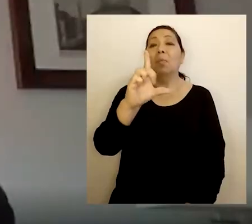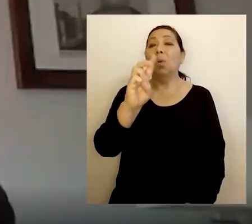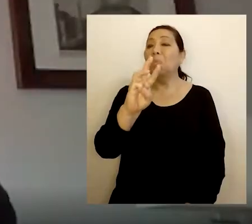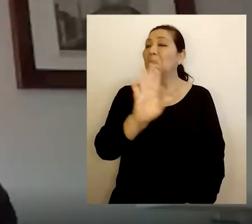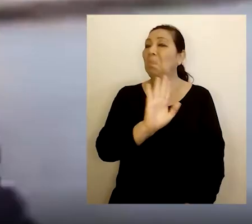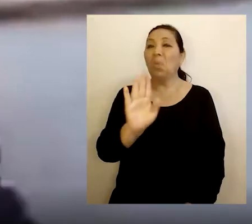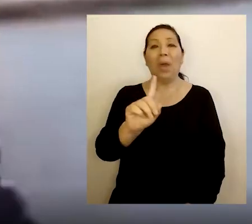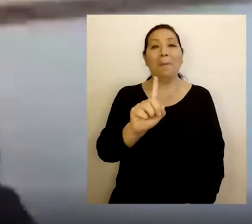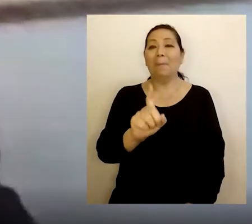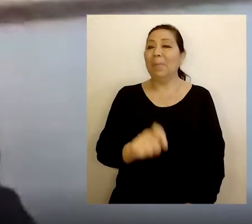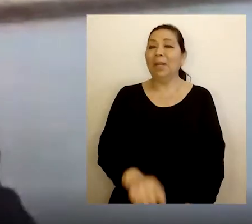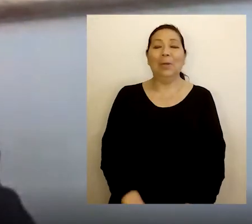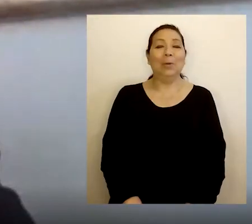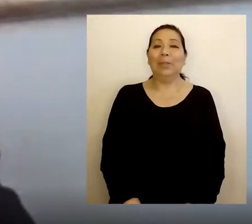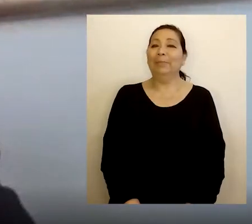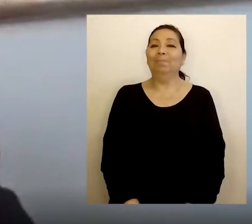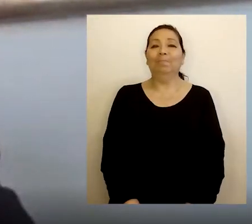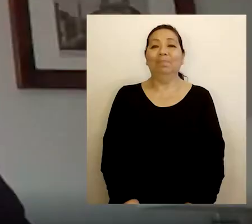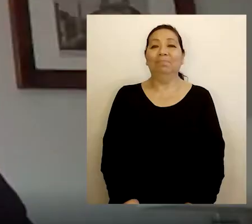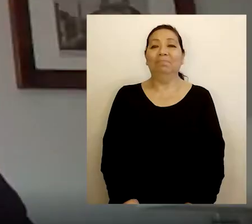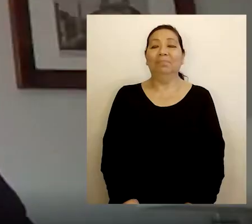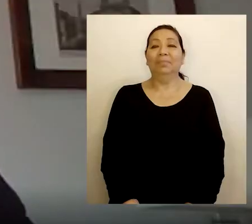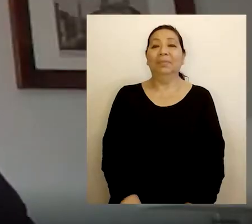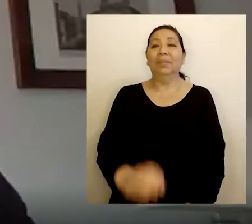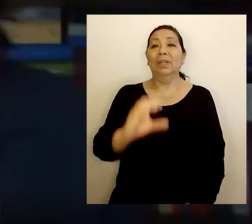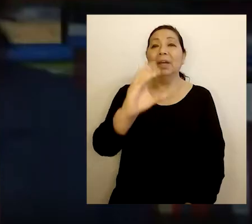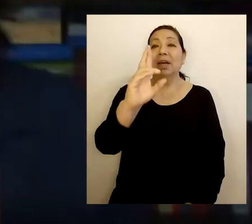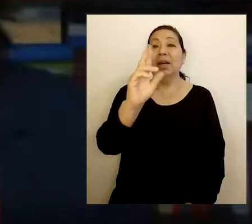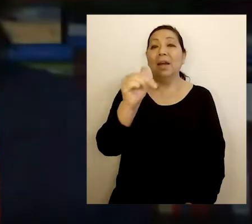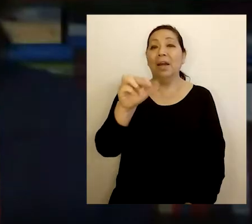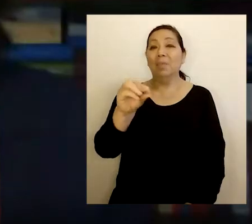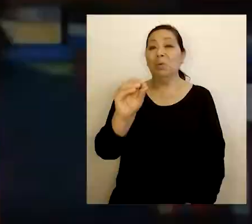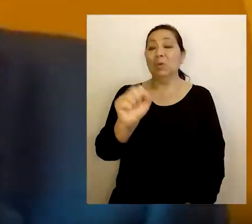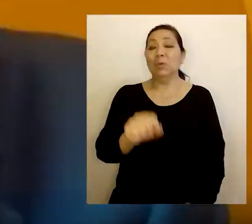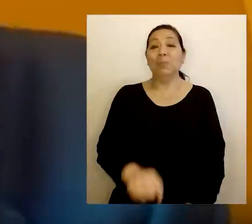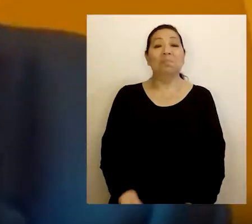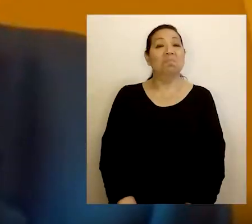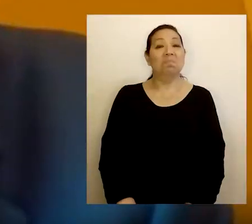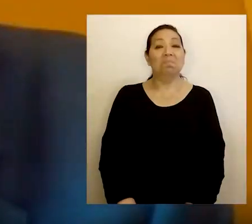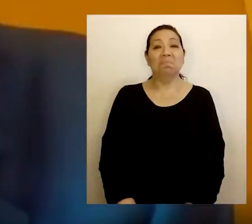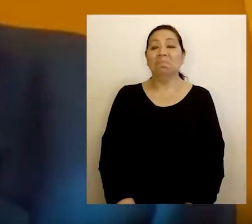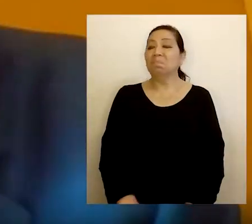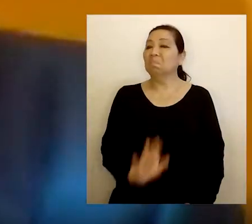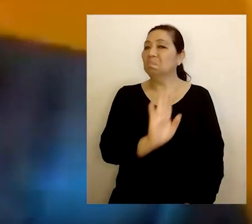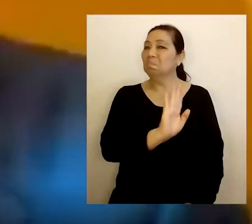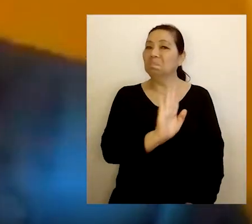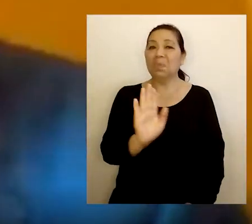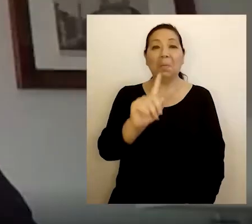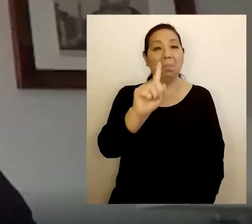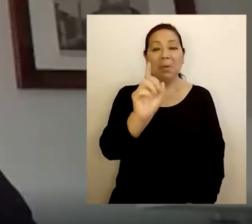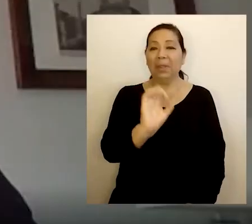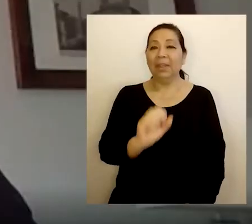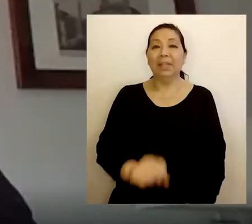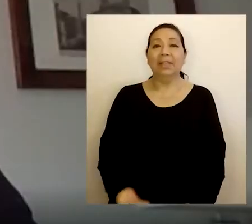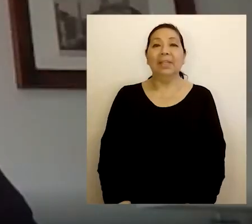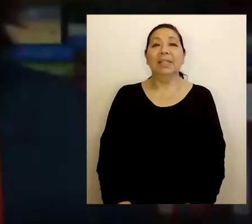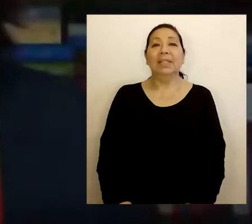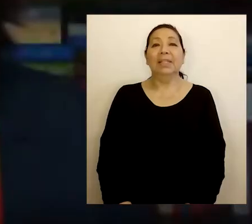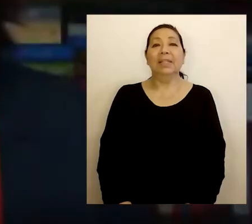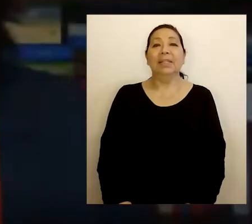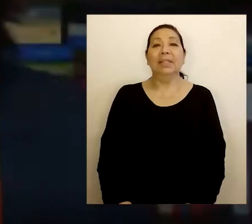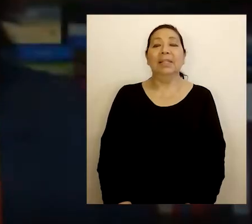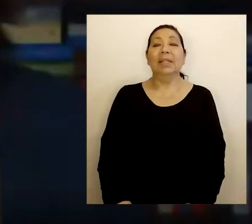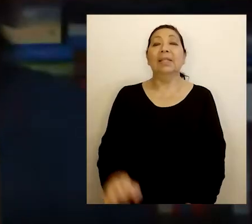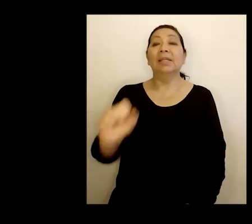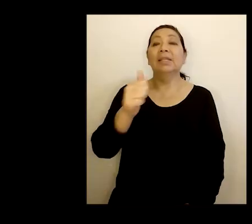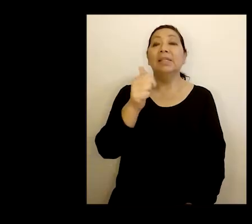hay preguntas de mi parte, presidenta. Magistrado Carlos Ramos. No de mi parte, presidenta. Magistrado José Luis